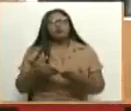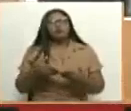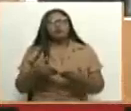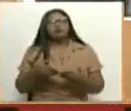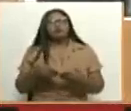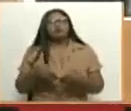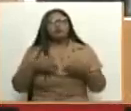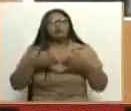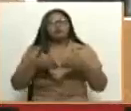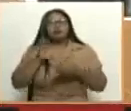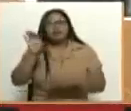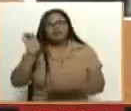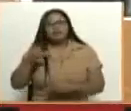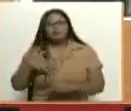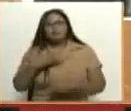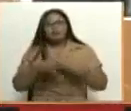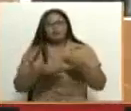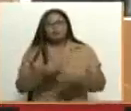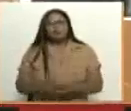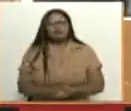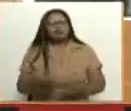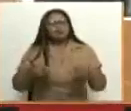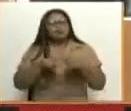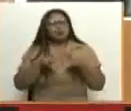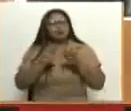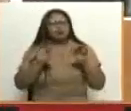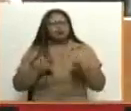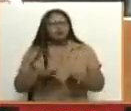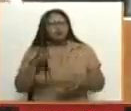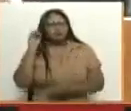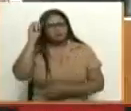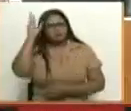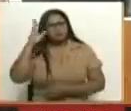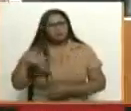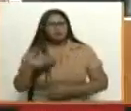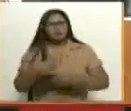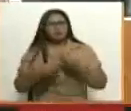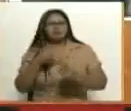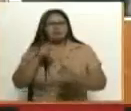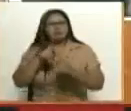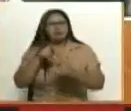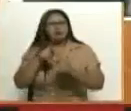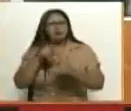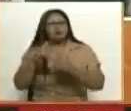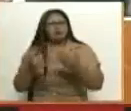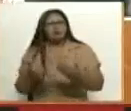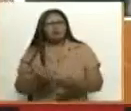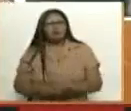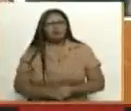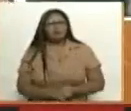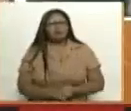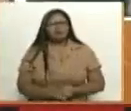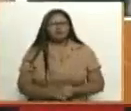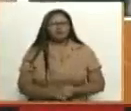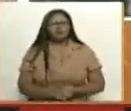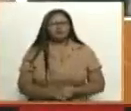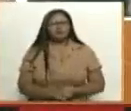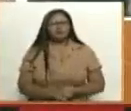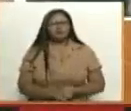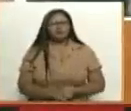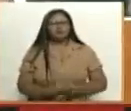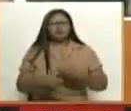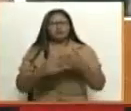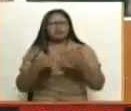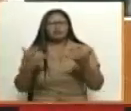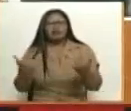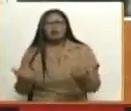es necesario también el desarrollo de esas capacidades conjuntas para nosotros poder llegar a ese punto. Hasta ahora,